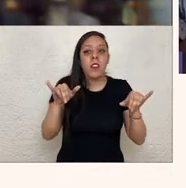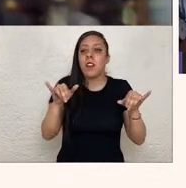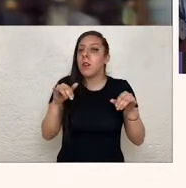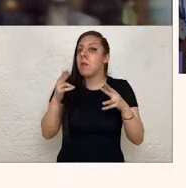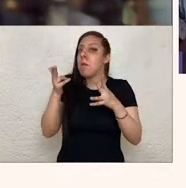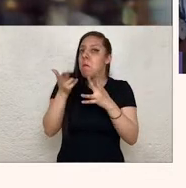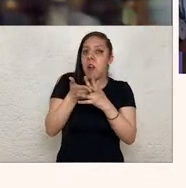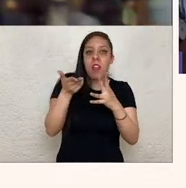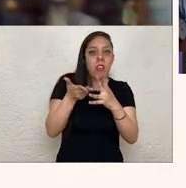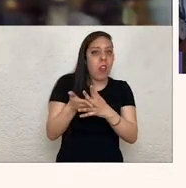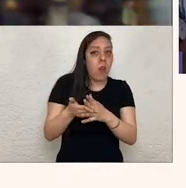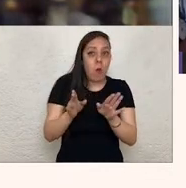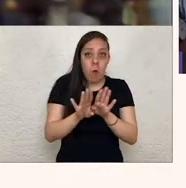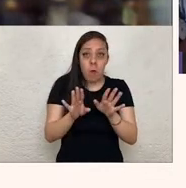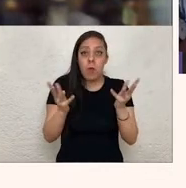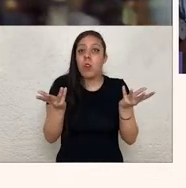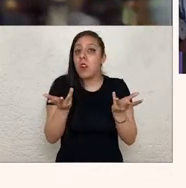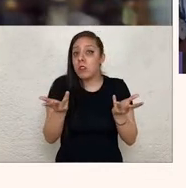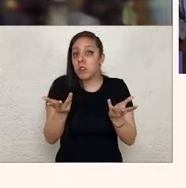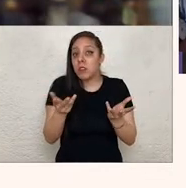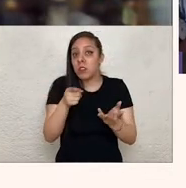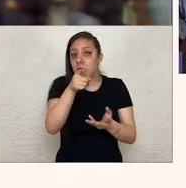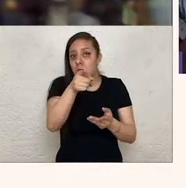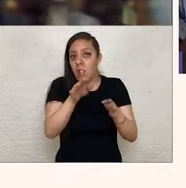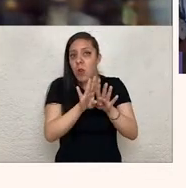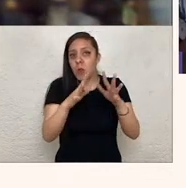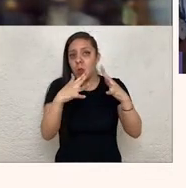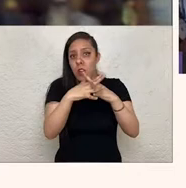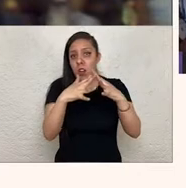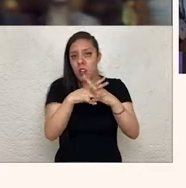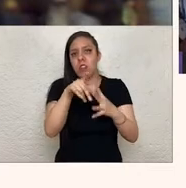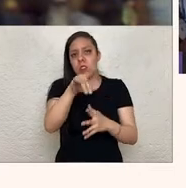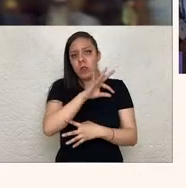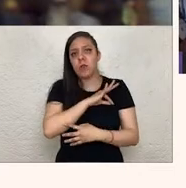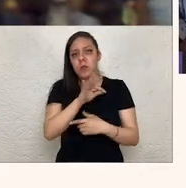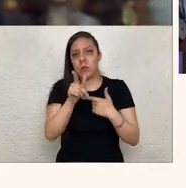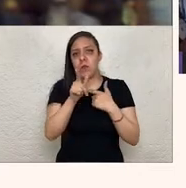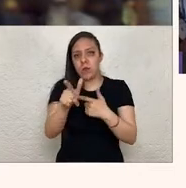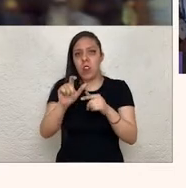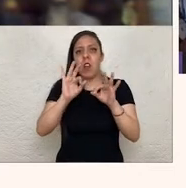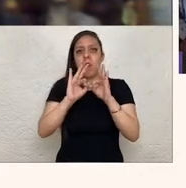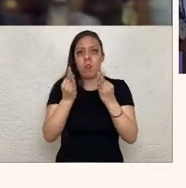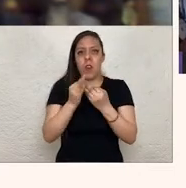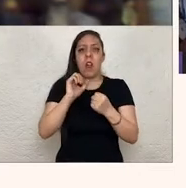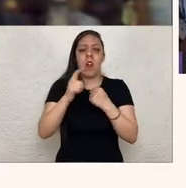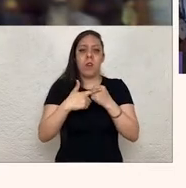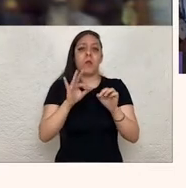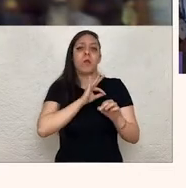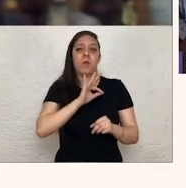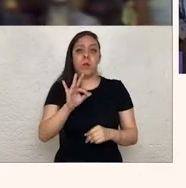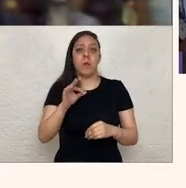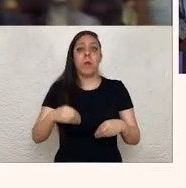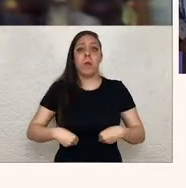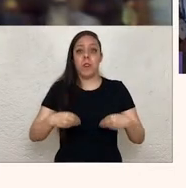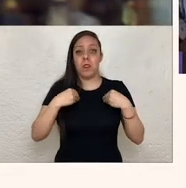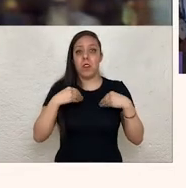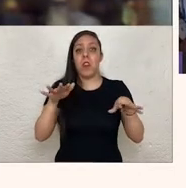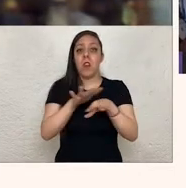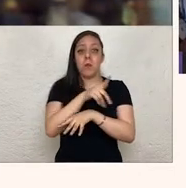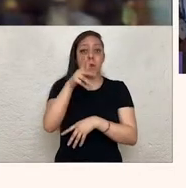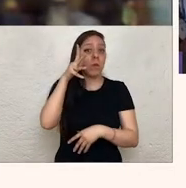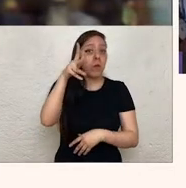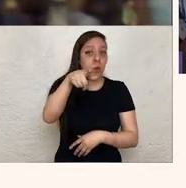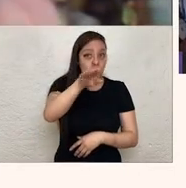Marga decía, la guerra va a durar en alguna manera, pero podemos sobrevivir, podemos afectar, cambiar